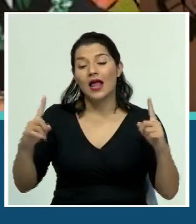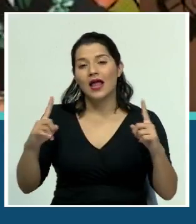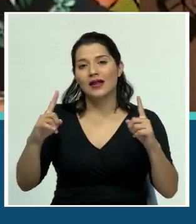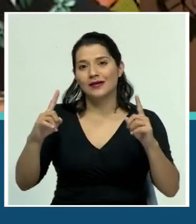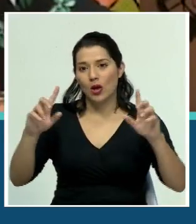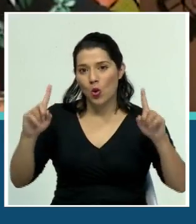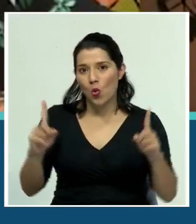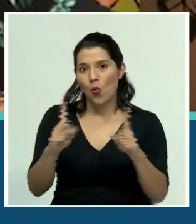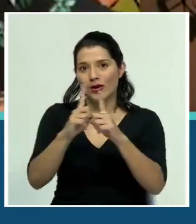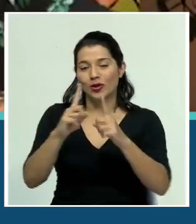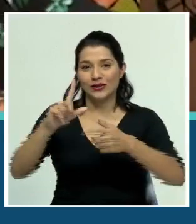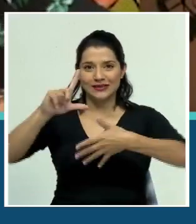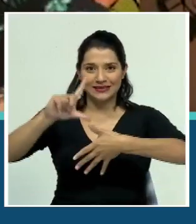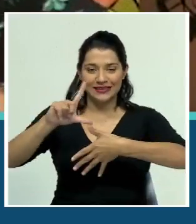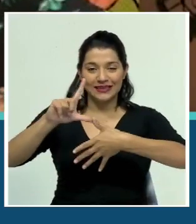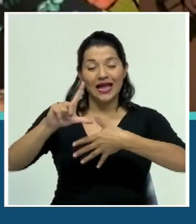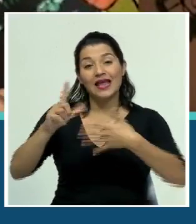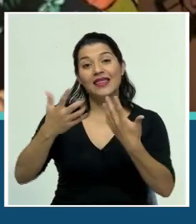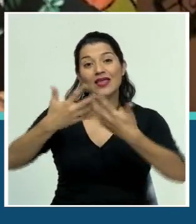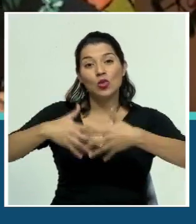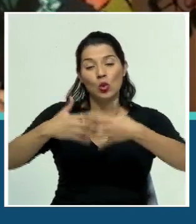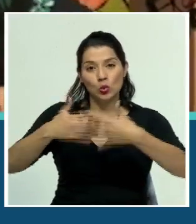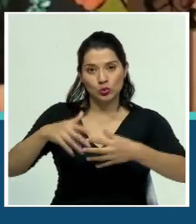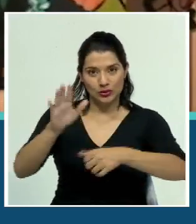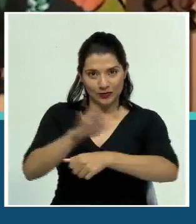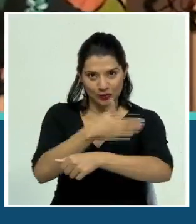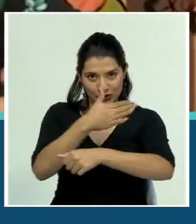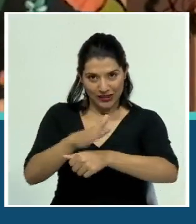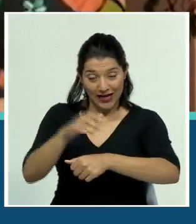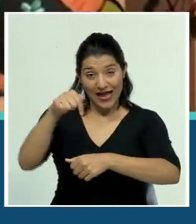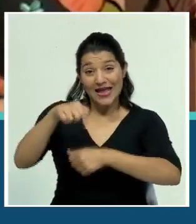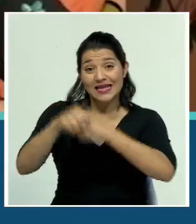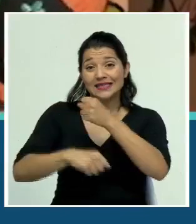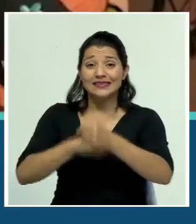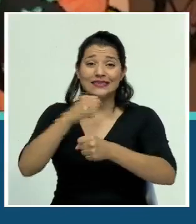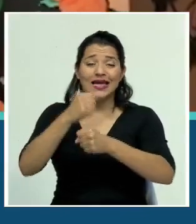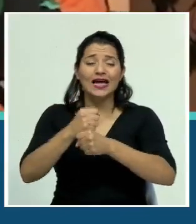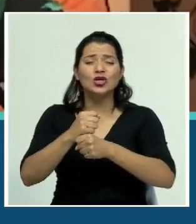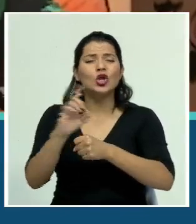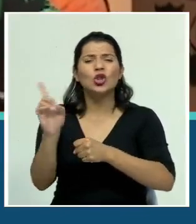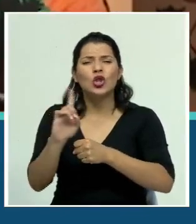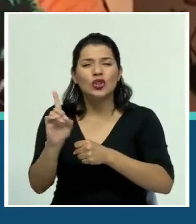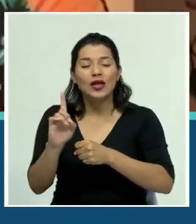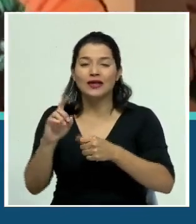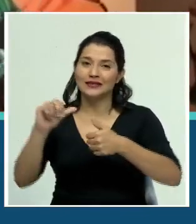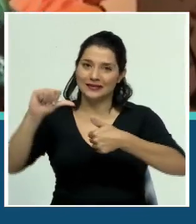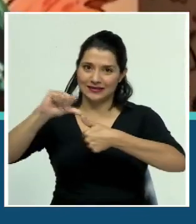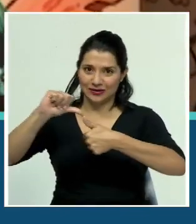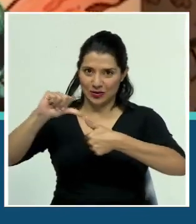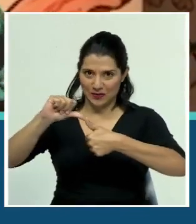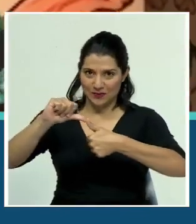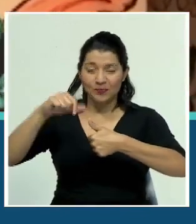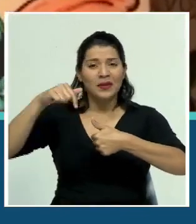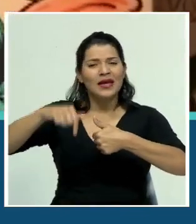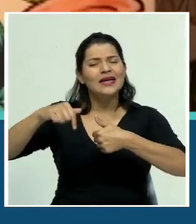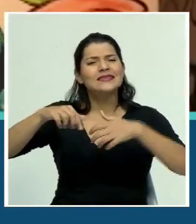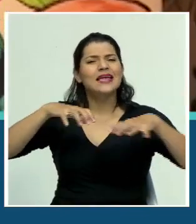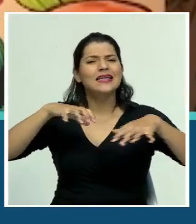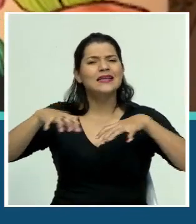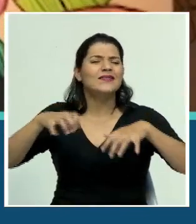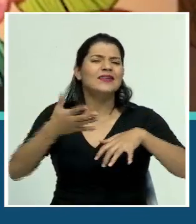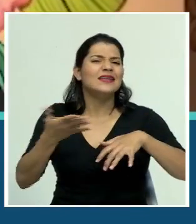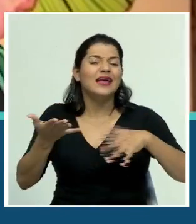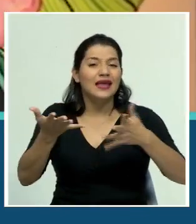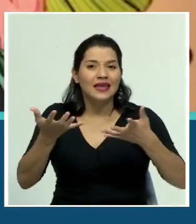Musical, que este año se celebra principalmente en Centroamérica. Este encuentro busca